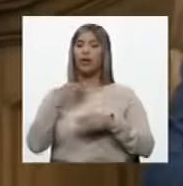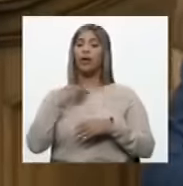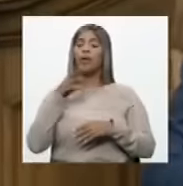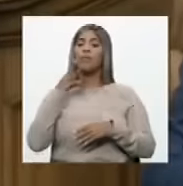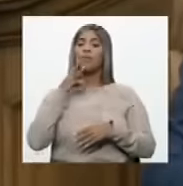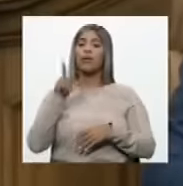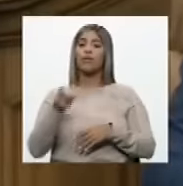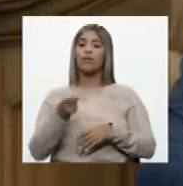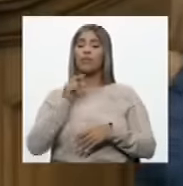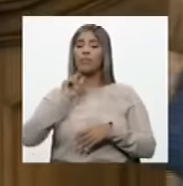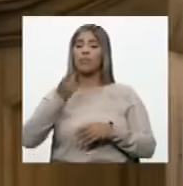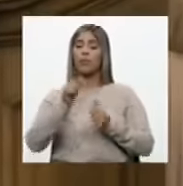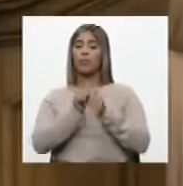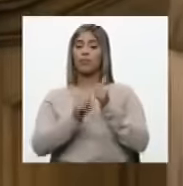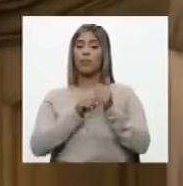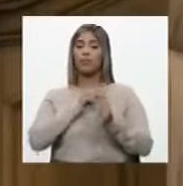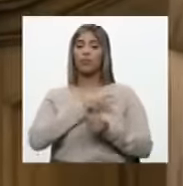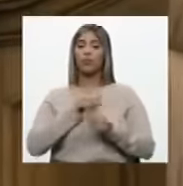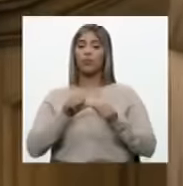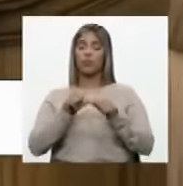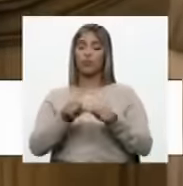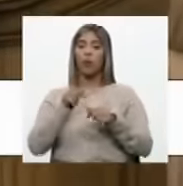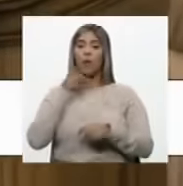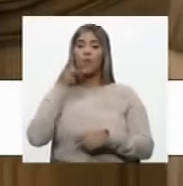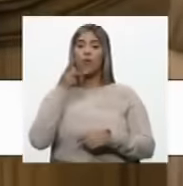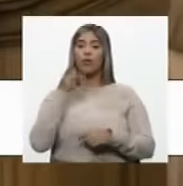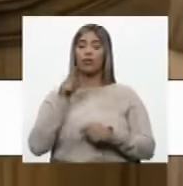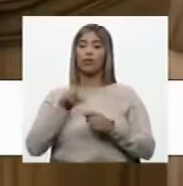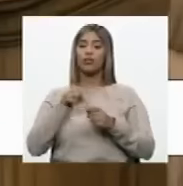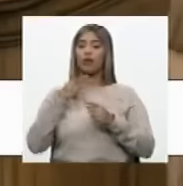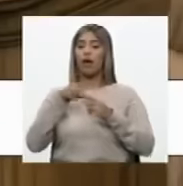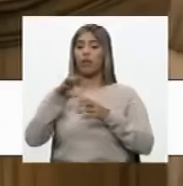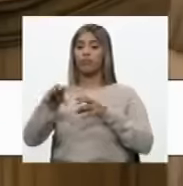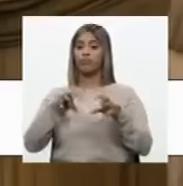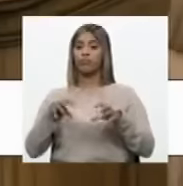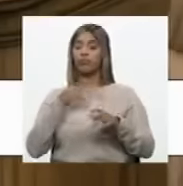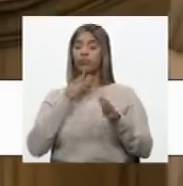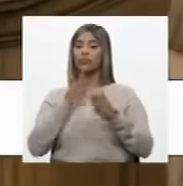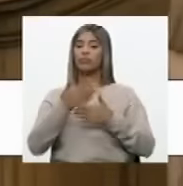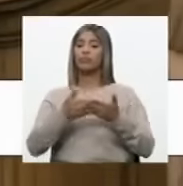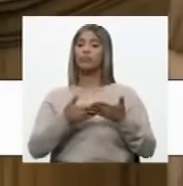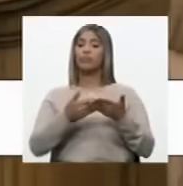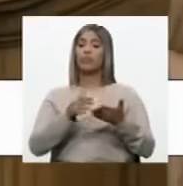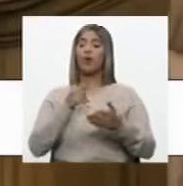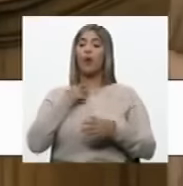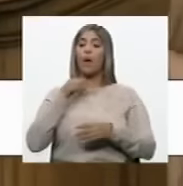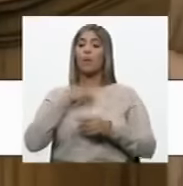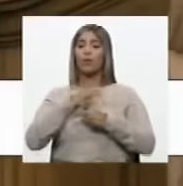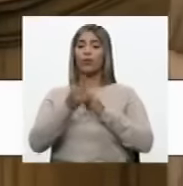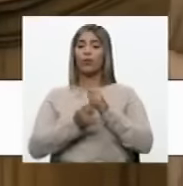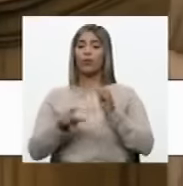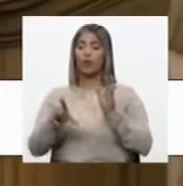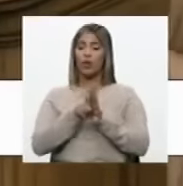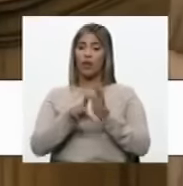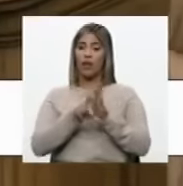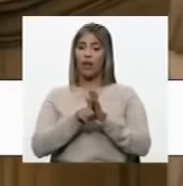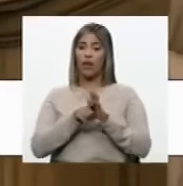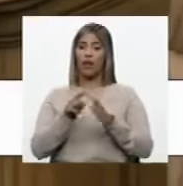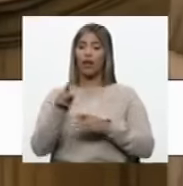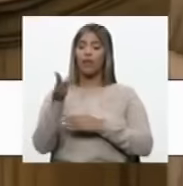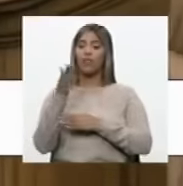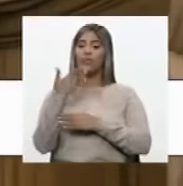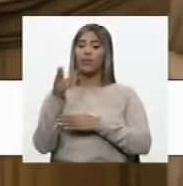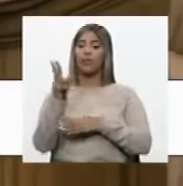primera vicepresidenta de la Comisión Permanente Política Interior, mediante la cual remite el proyecto de ley de reforma de la Ley de